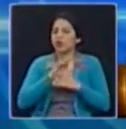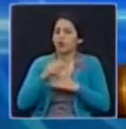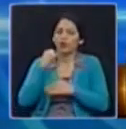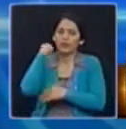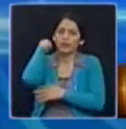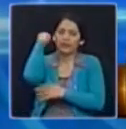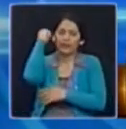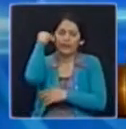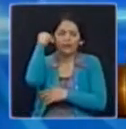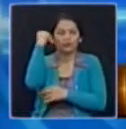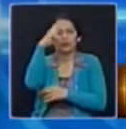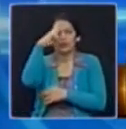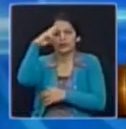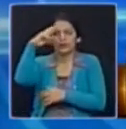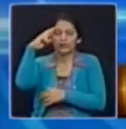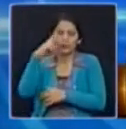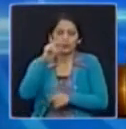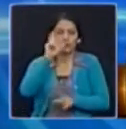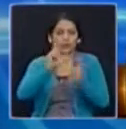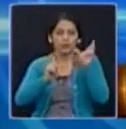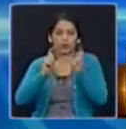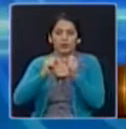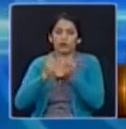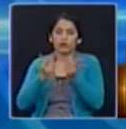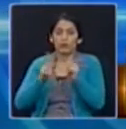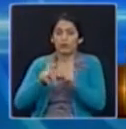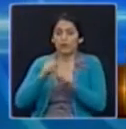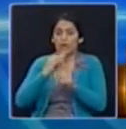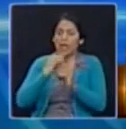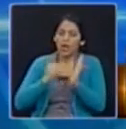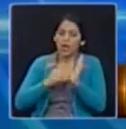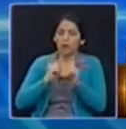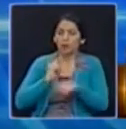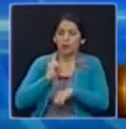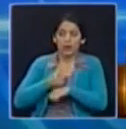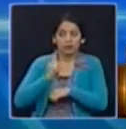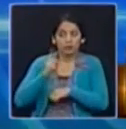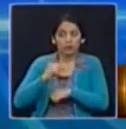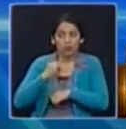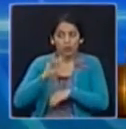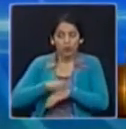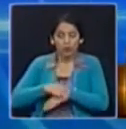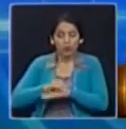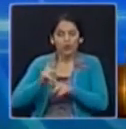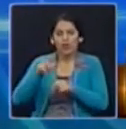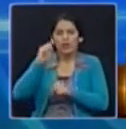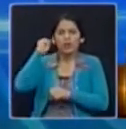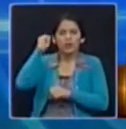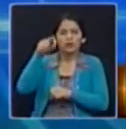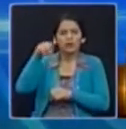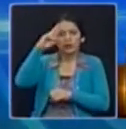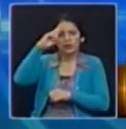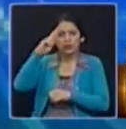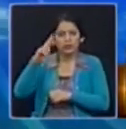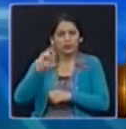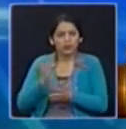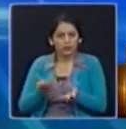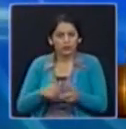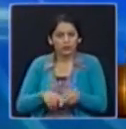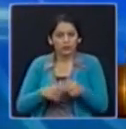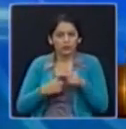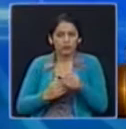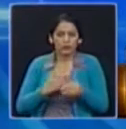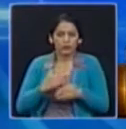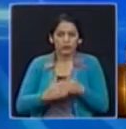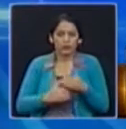garantías de las personas que están encausadas y que también, o sea, son parte de este proceso en condición